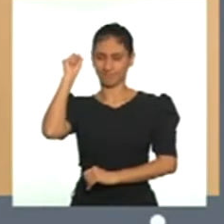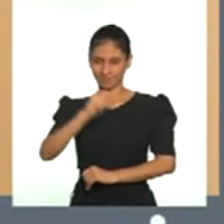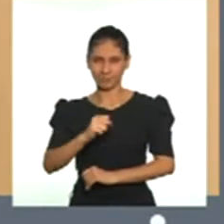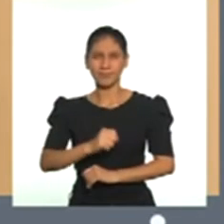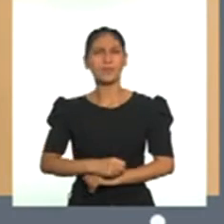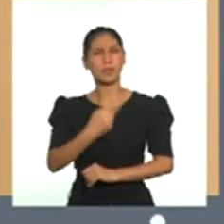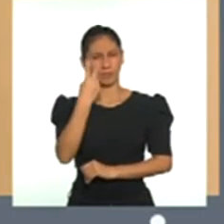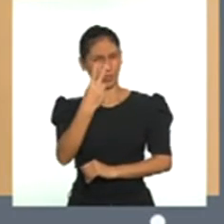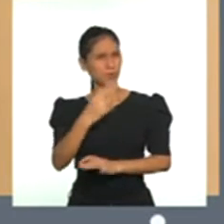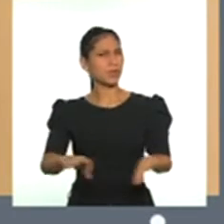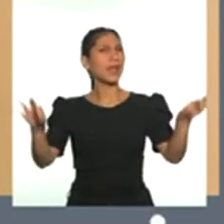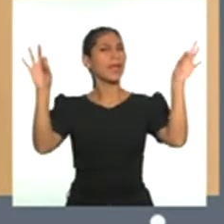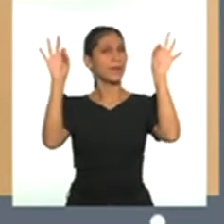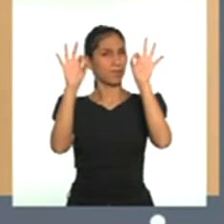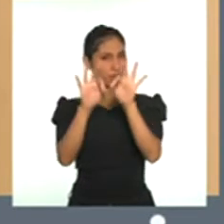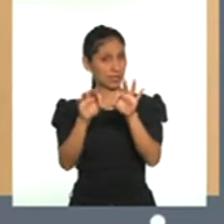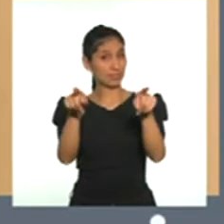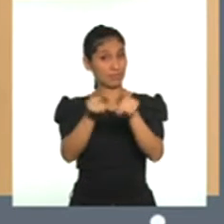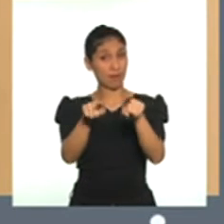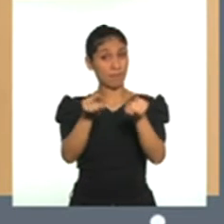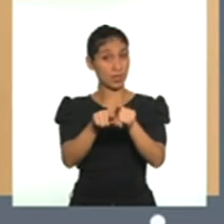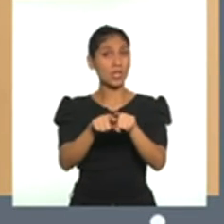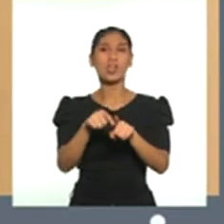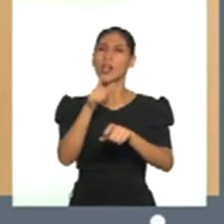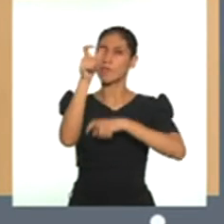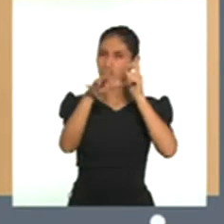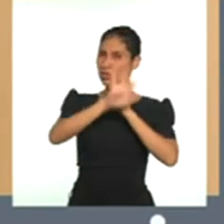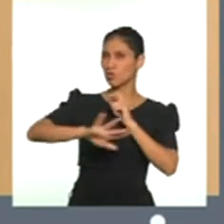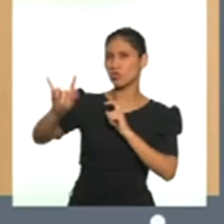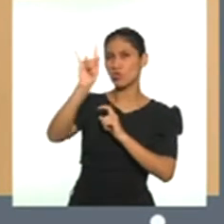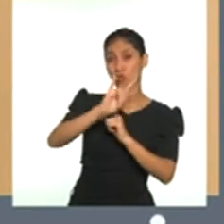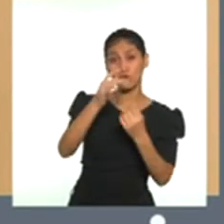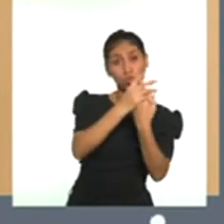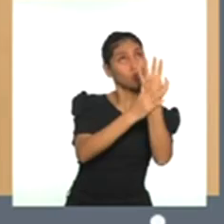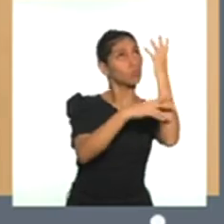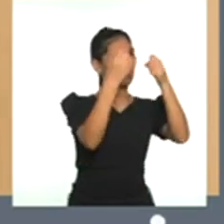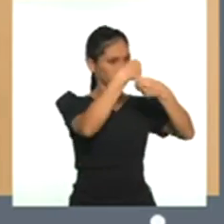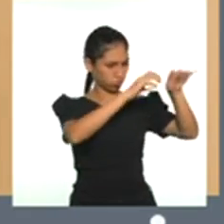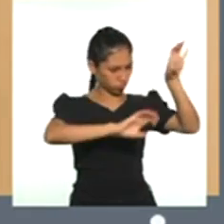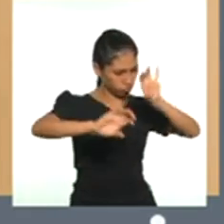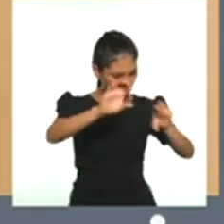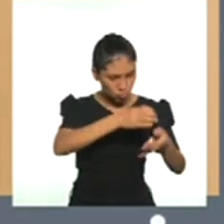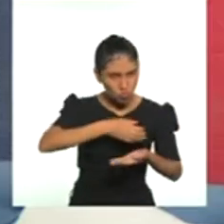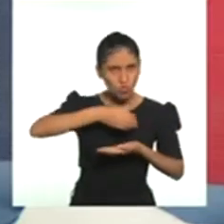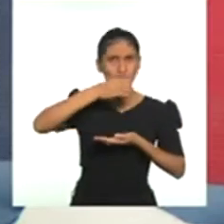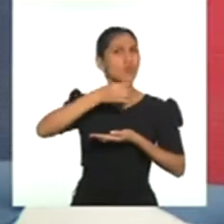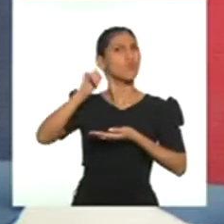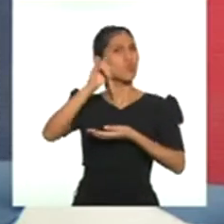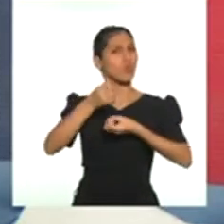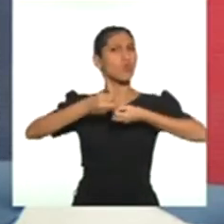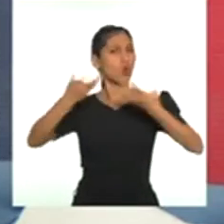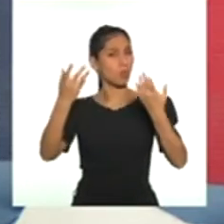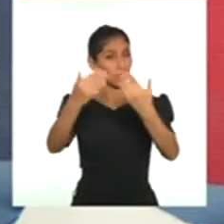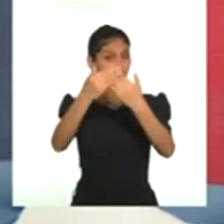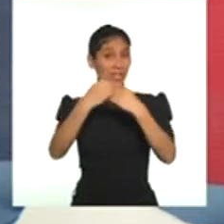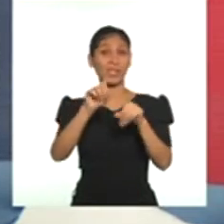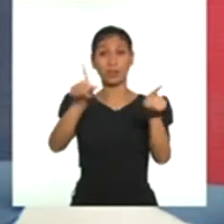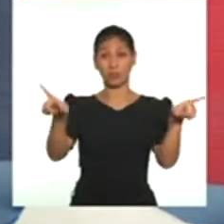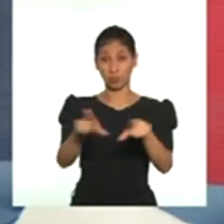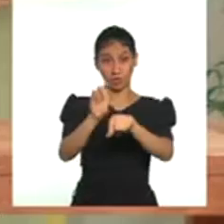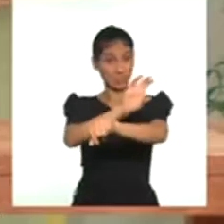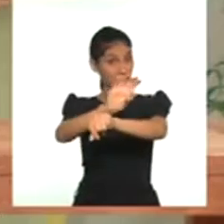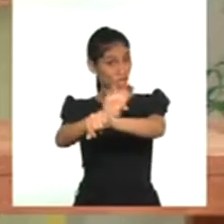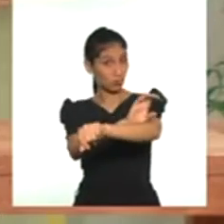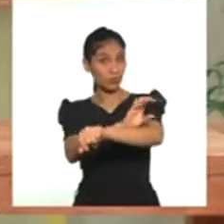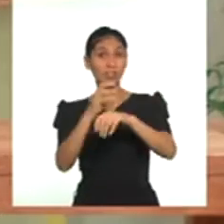Claro, veremos la importancia y el uso de la medicina tradicional a lo largo y ancho de nuestro país. Es decir, en costa, sierra y